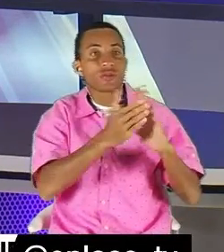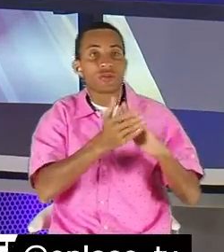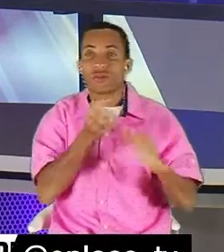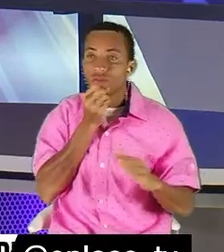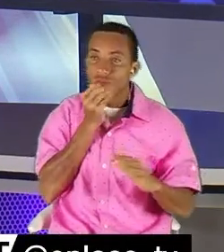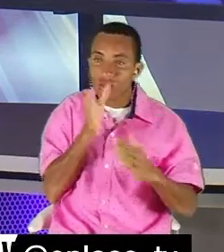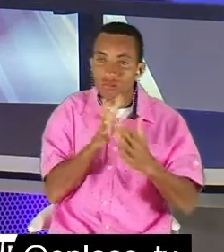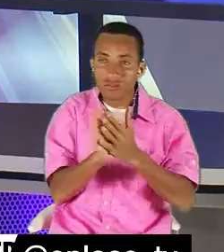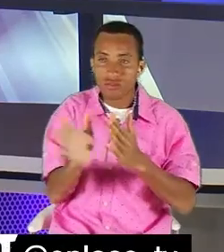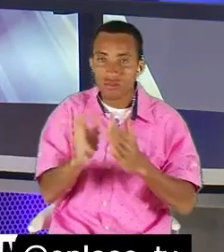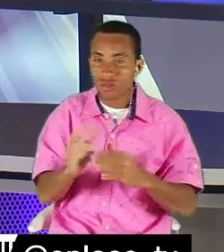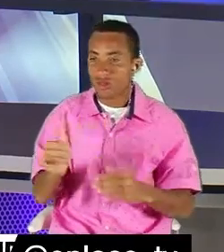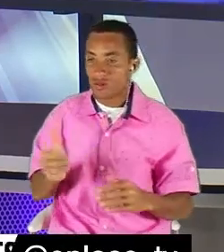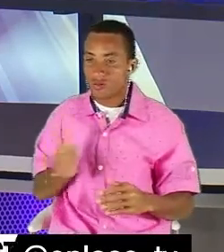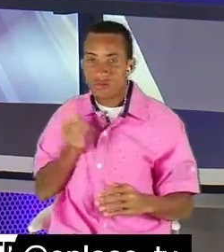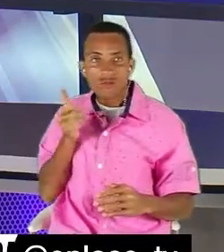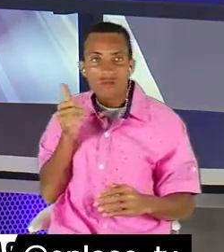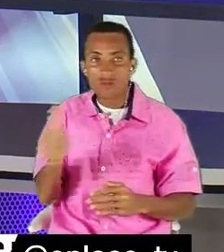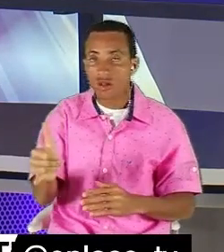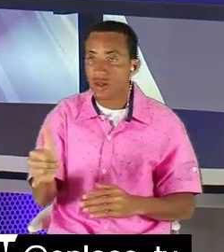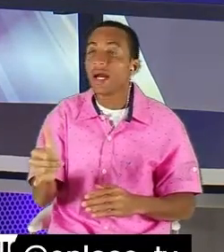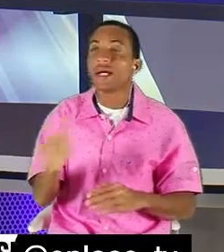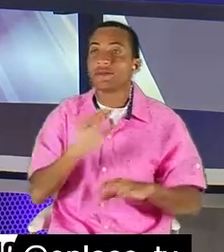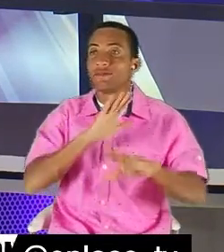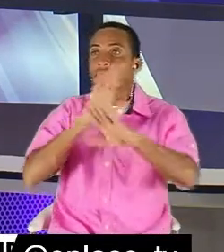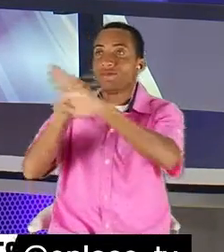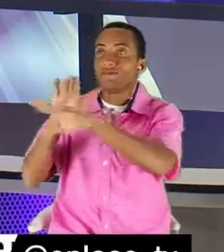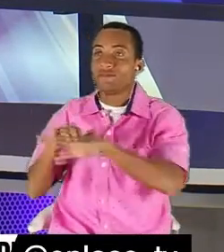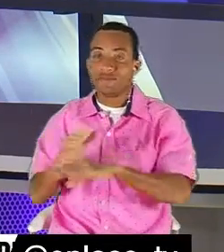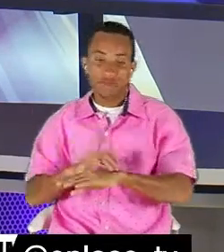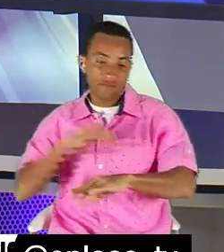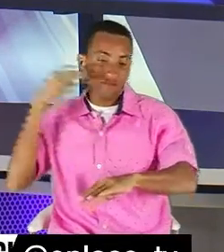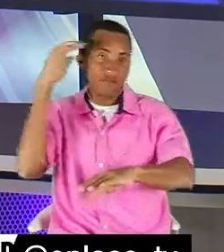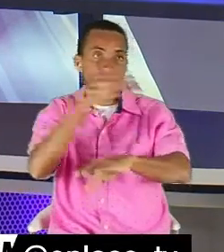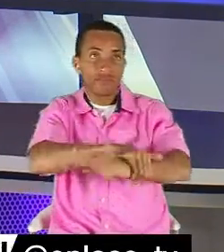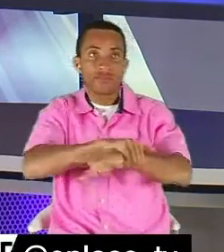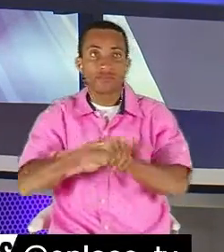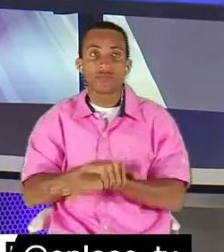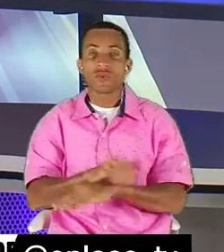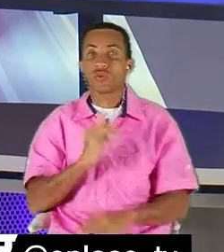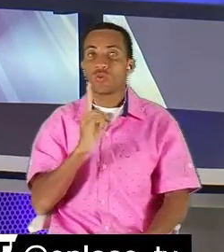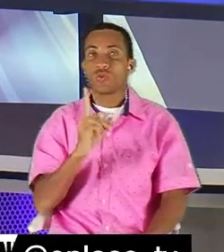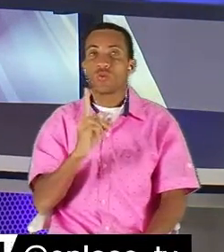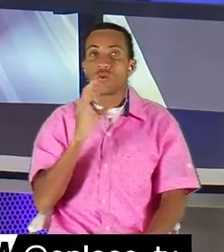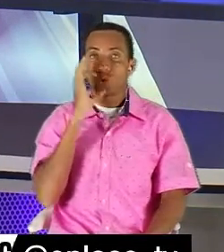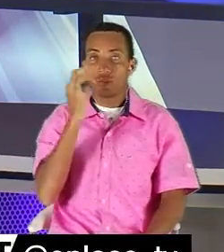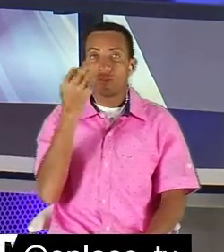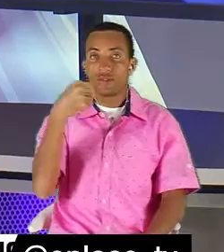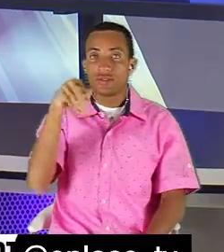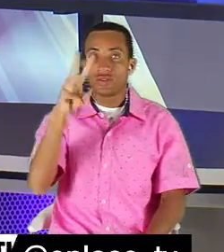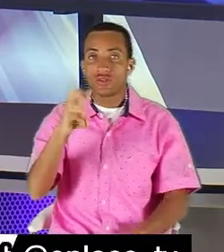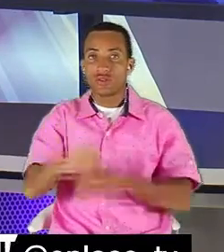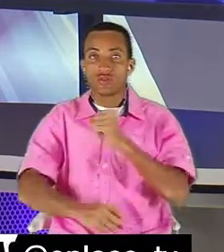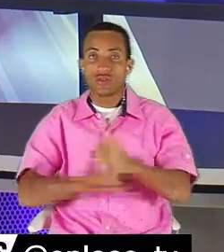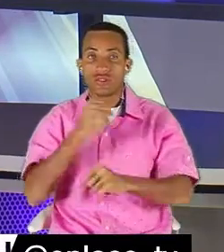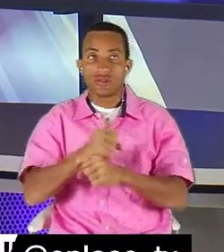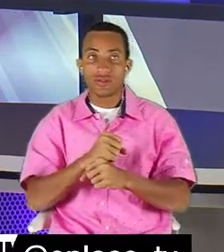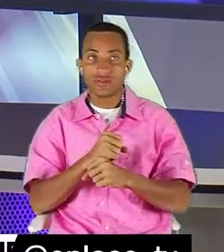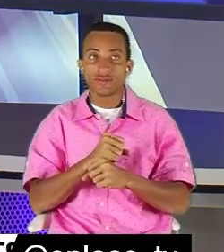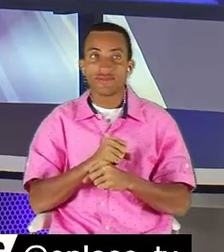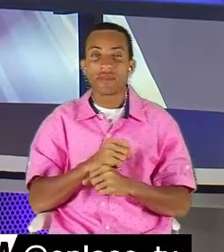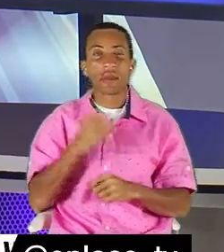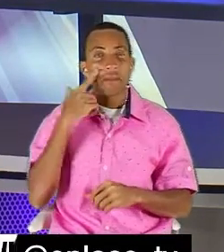un caso de abuso sexual. Las autoridades dieron captura en este sector a un hombre de 18 años de edad, quien al